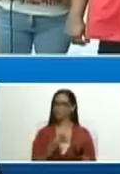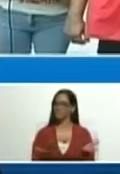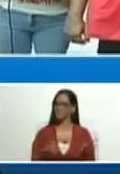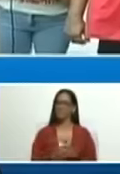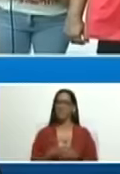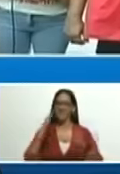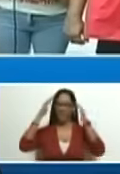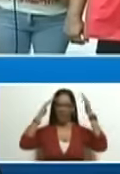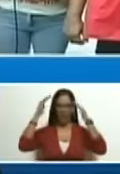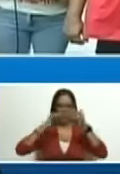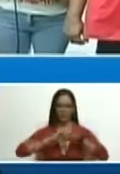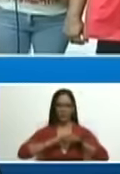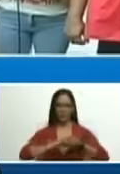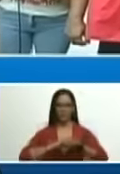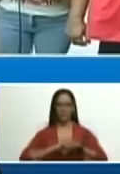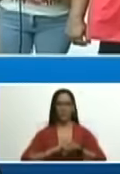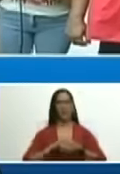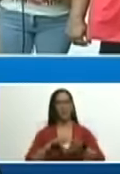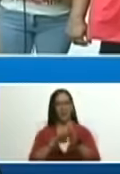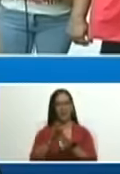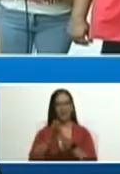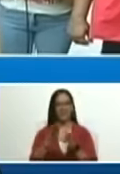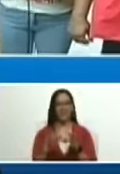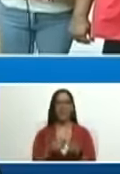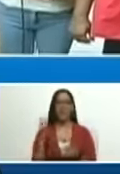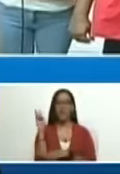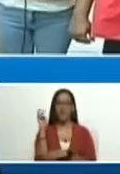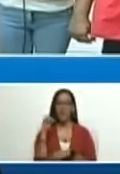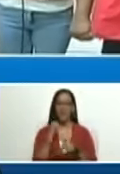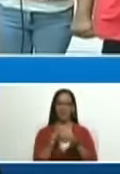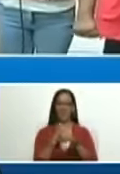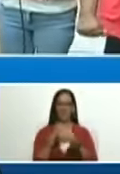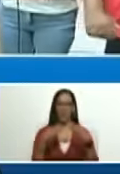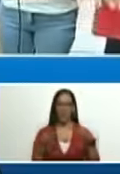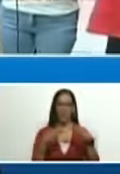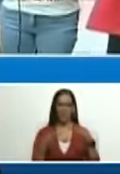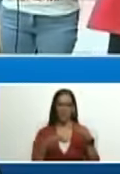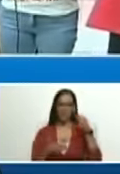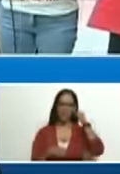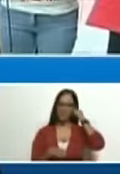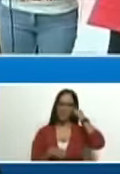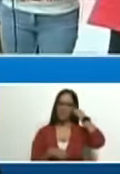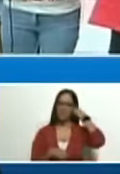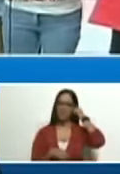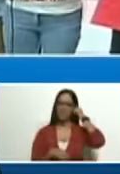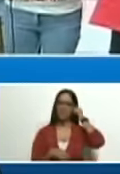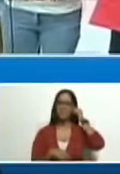saludo, pues, Trujillo. Pa'lante, viernes de obras públicas.